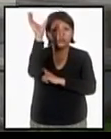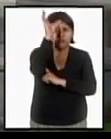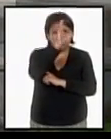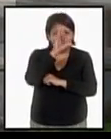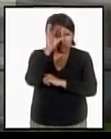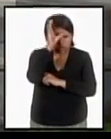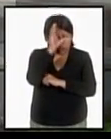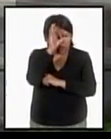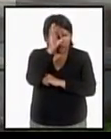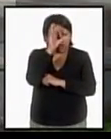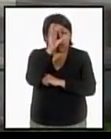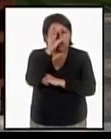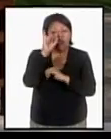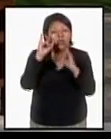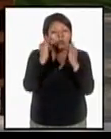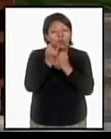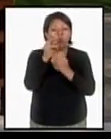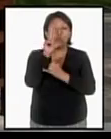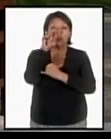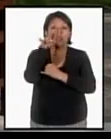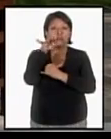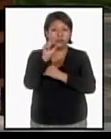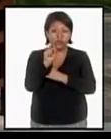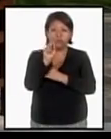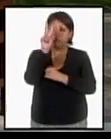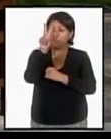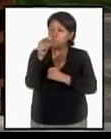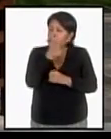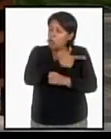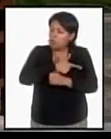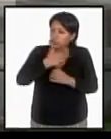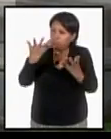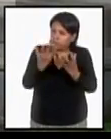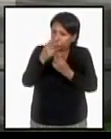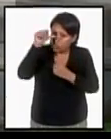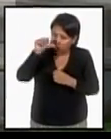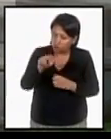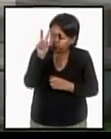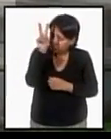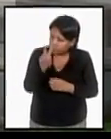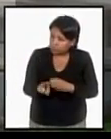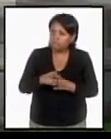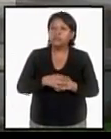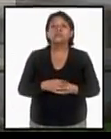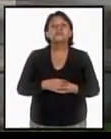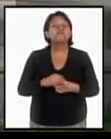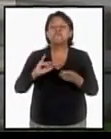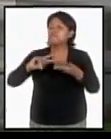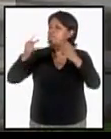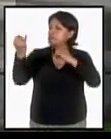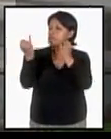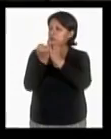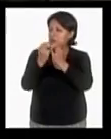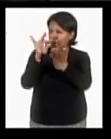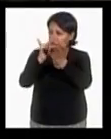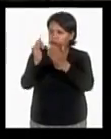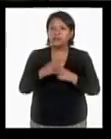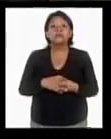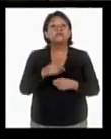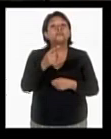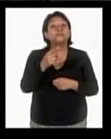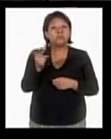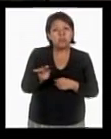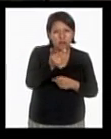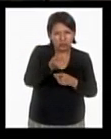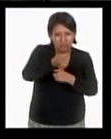la Ruta del Esclavo de la UNESCO. María Elisa, un honor que estés con nosotros, de verdad que un honor. Y bueno, al contrario, gracias. Va la primera pregunta, mi querida María